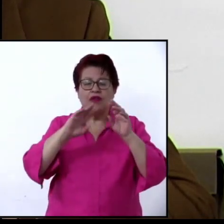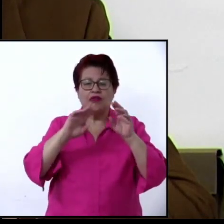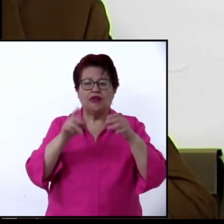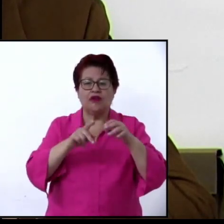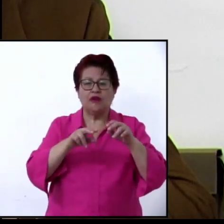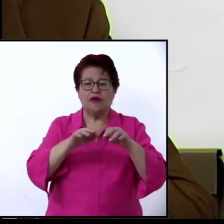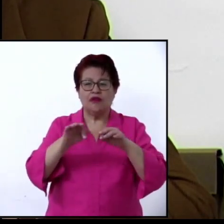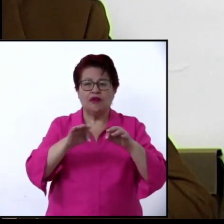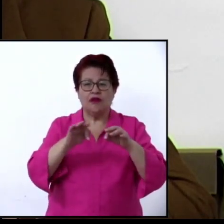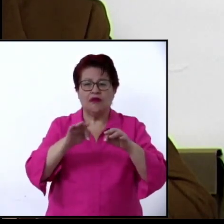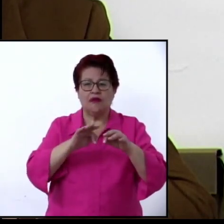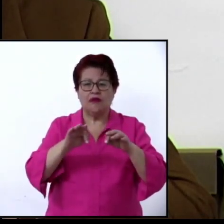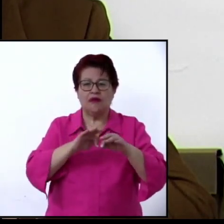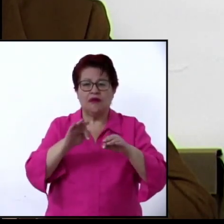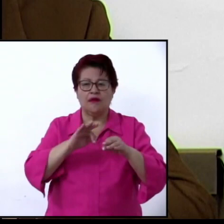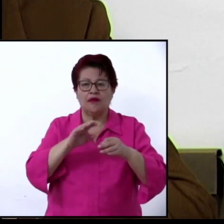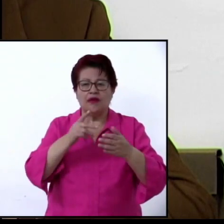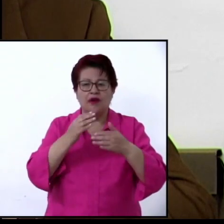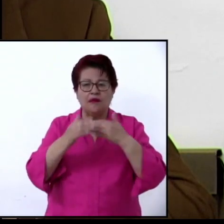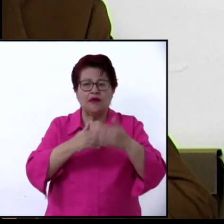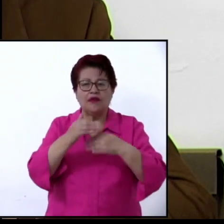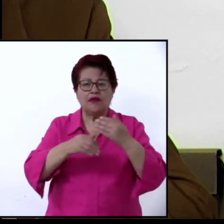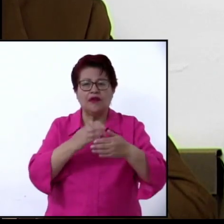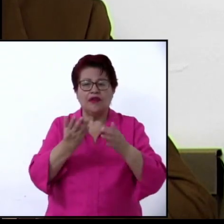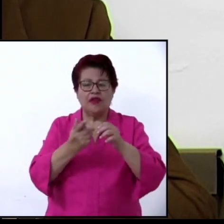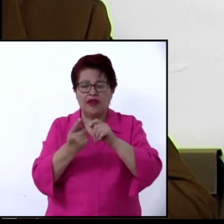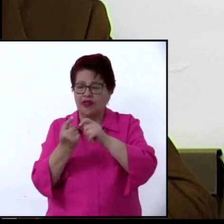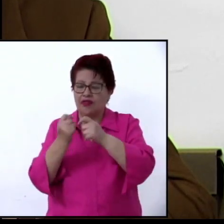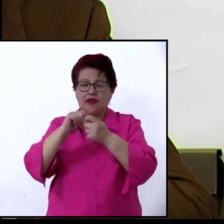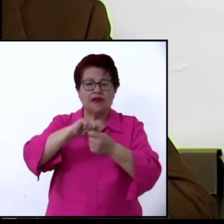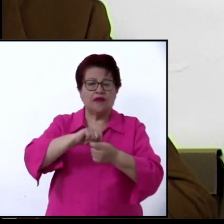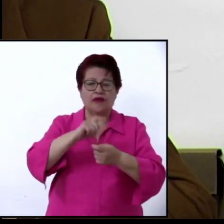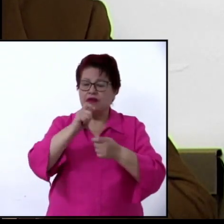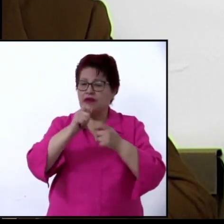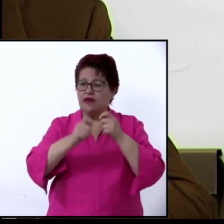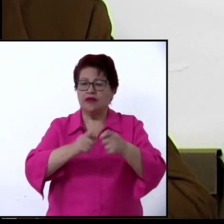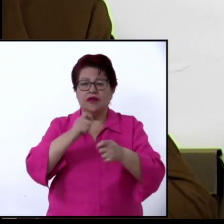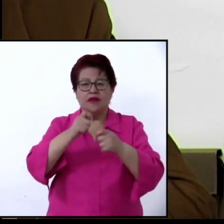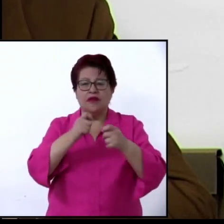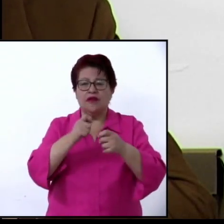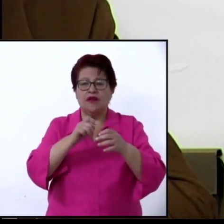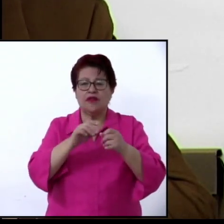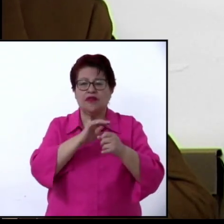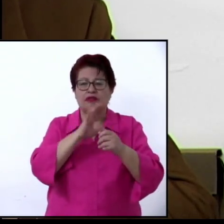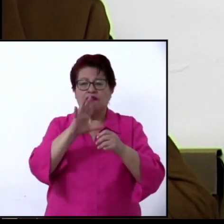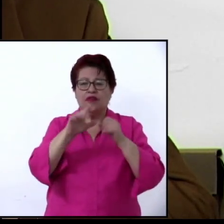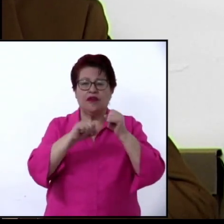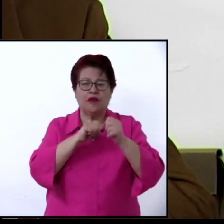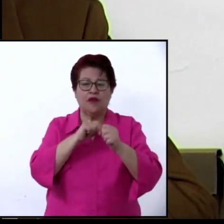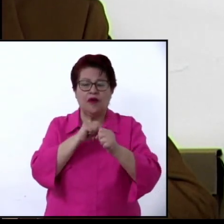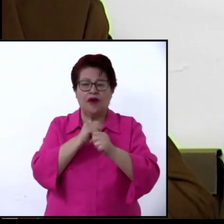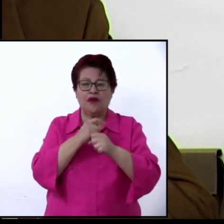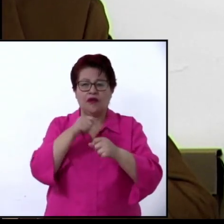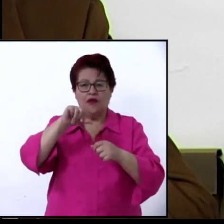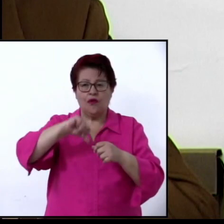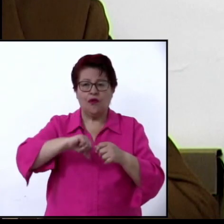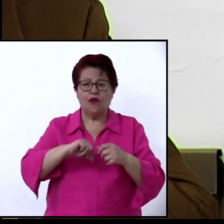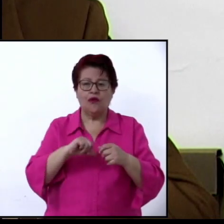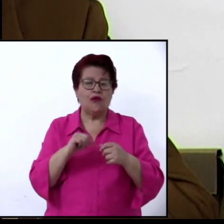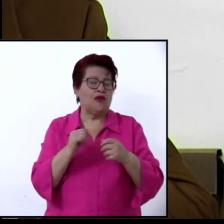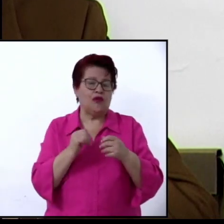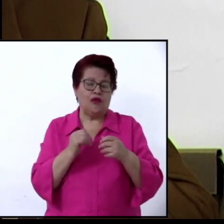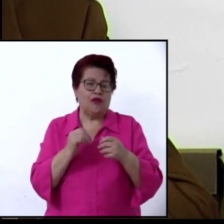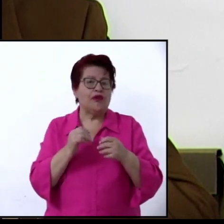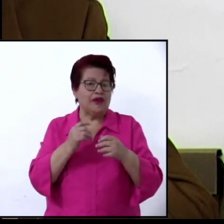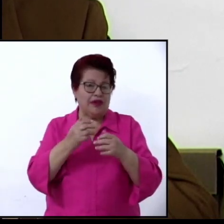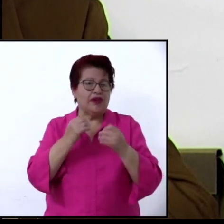laboral se ha generado un proceso de transformación significativa durante estos 5 años, hoy no es la